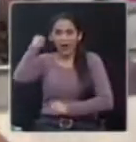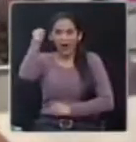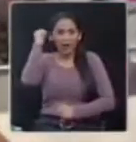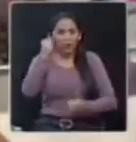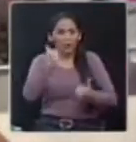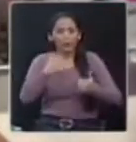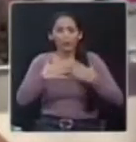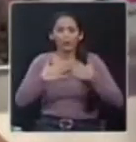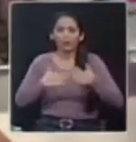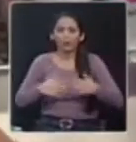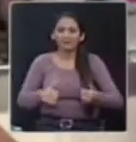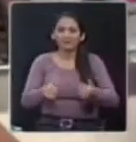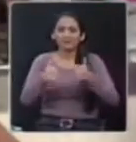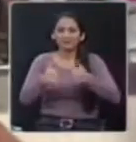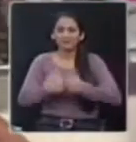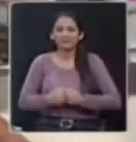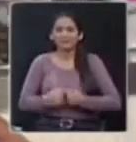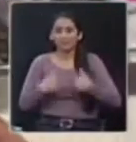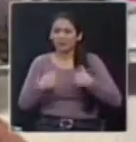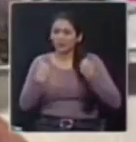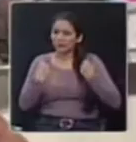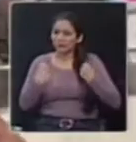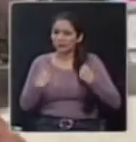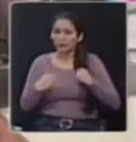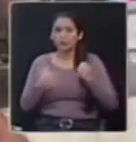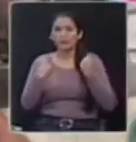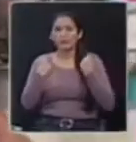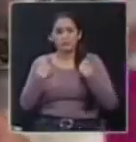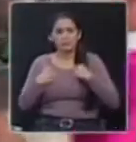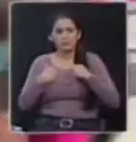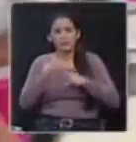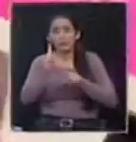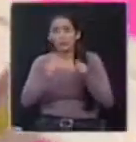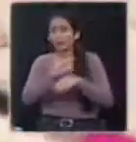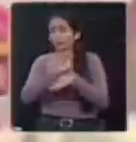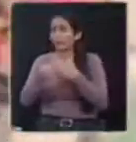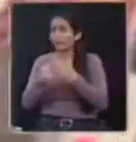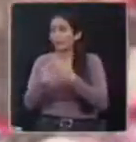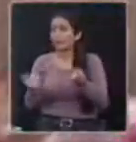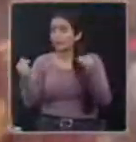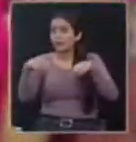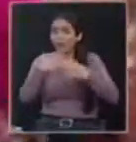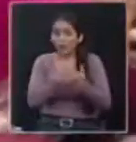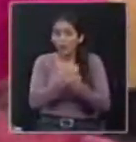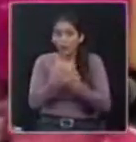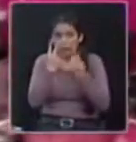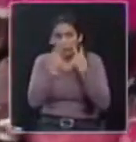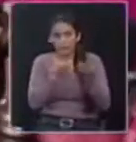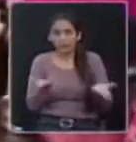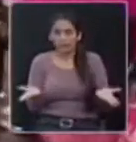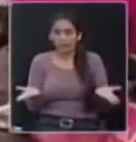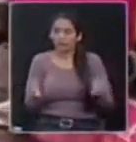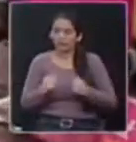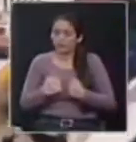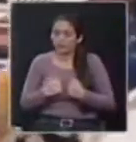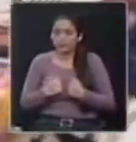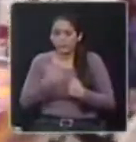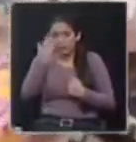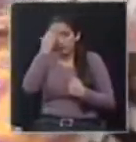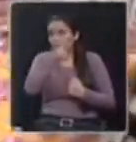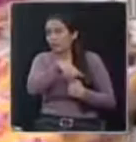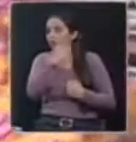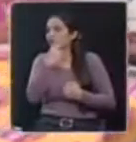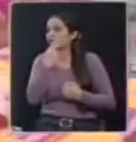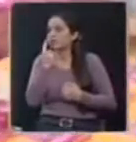un desafío muy grande y un compromiso ante toda mi clientela. Tuve mucha competencia ante muchos establecimientos